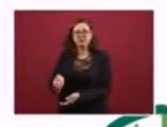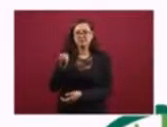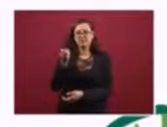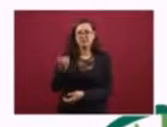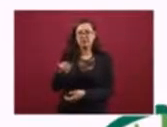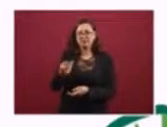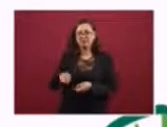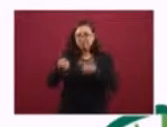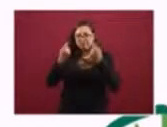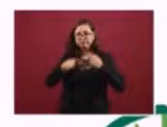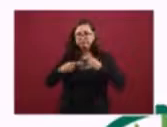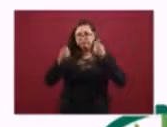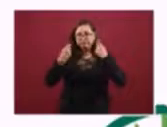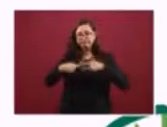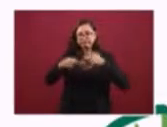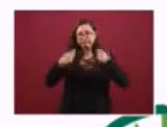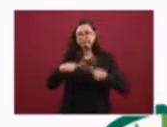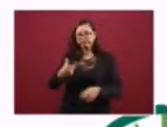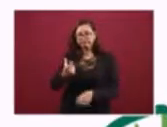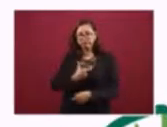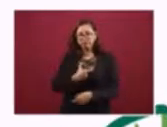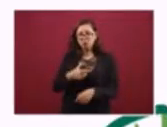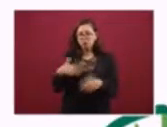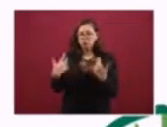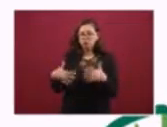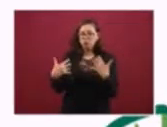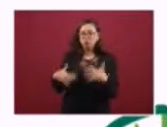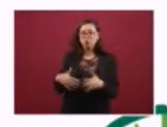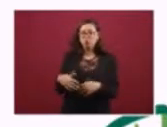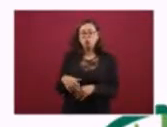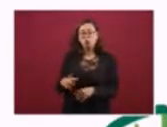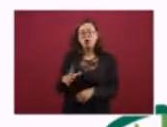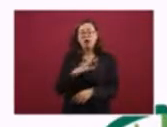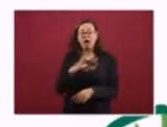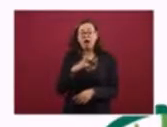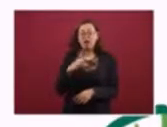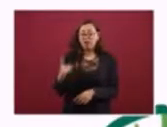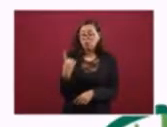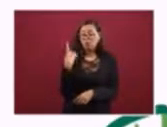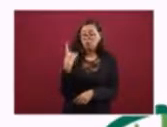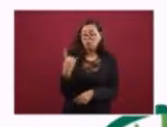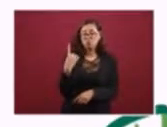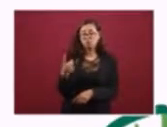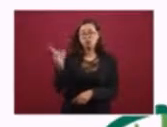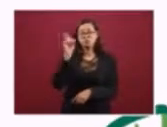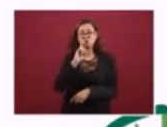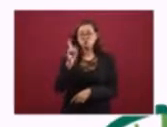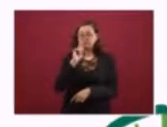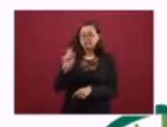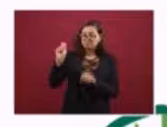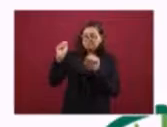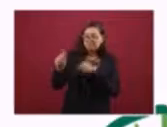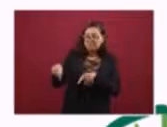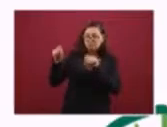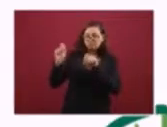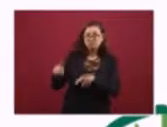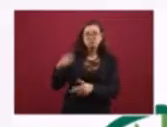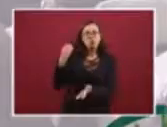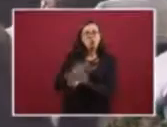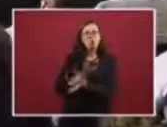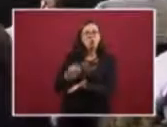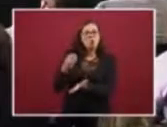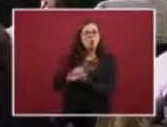en esta participación solamente uno hubo una atleta con cuatro oros que es